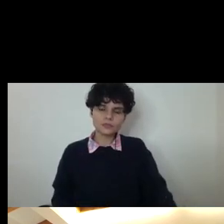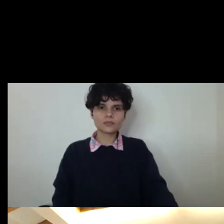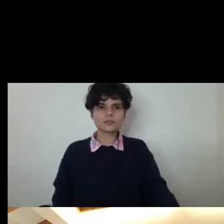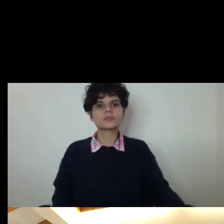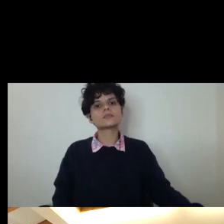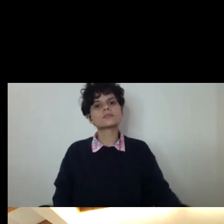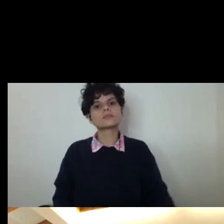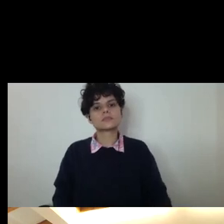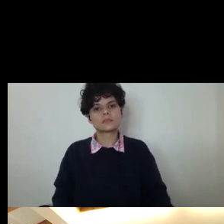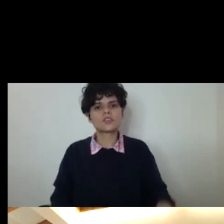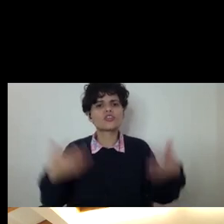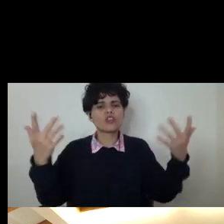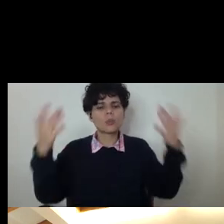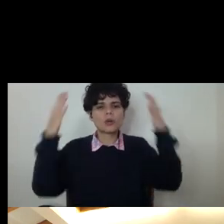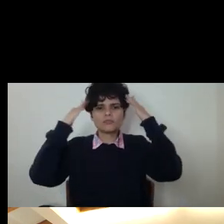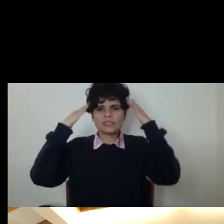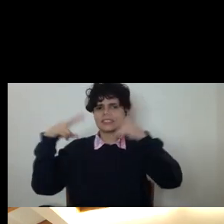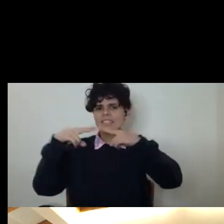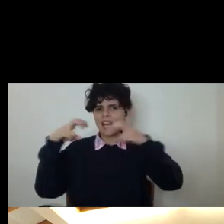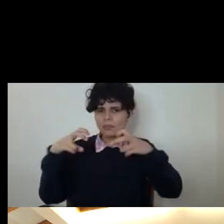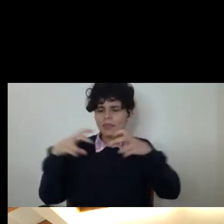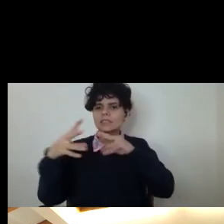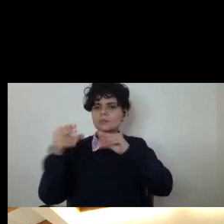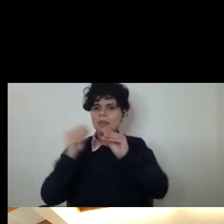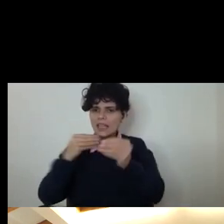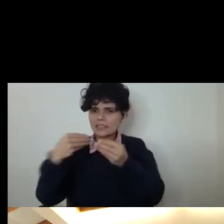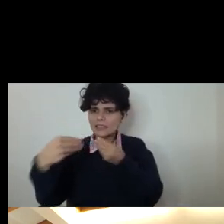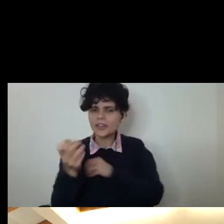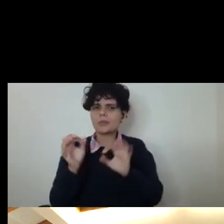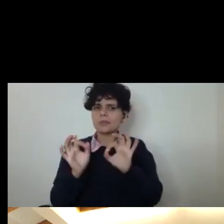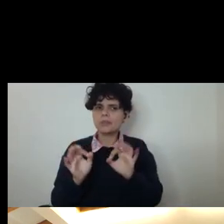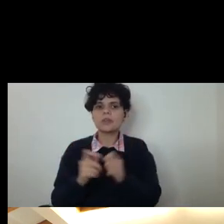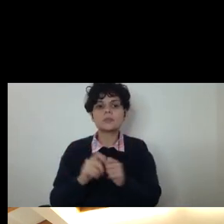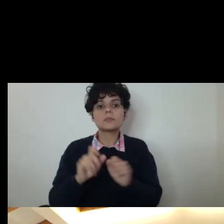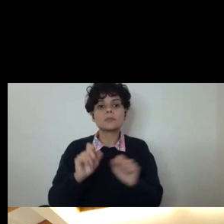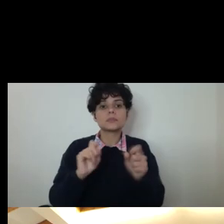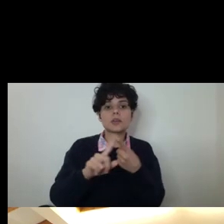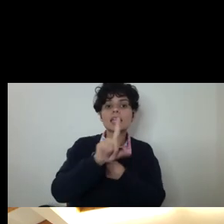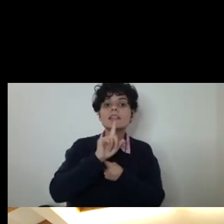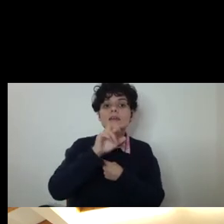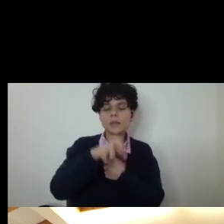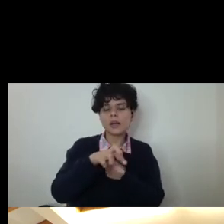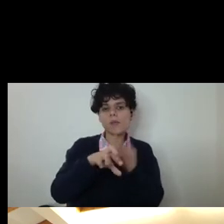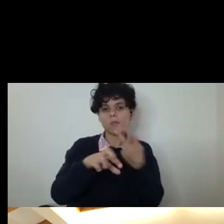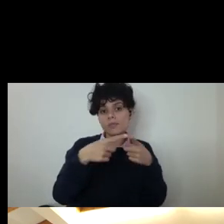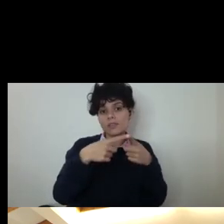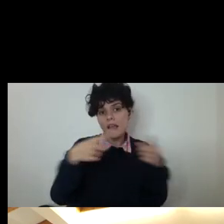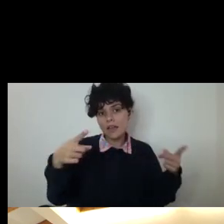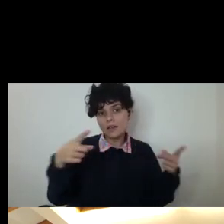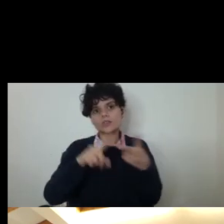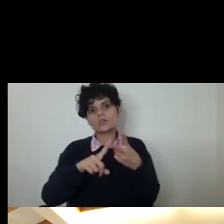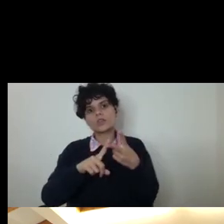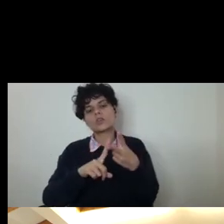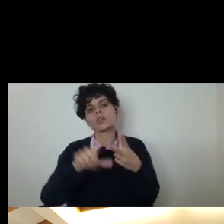¿Cómo medimos plasticidad sináptica? Podemos medir LTP, que es potenciación de largo plazo, o podemos medir depresión de